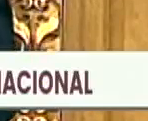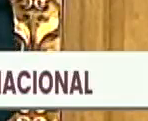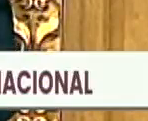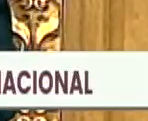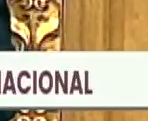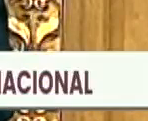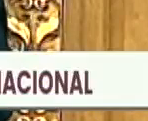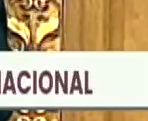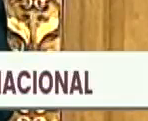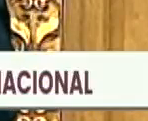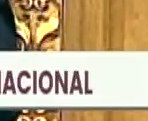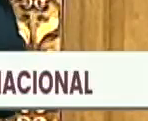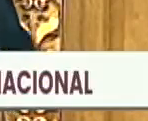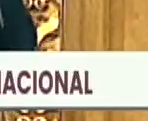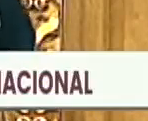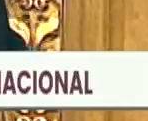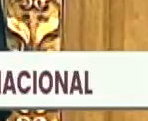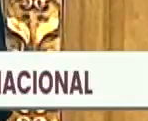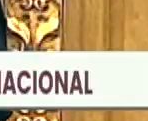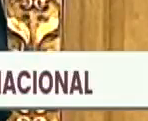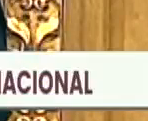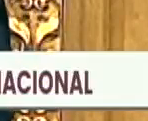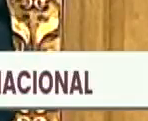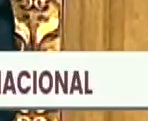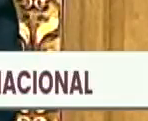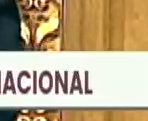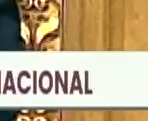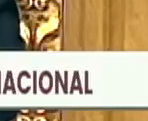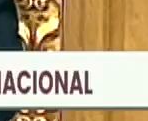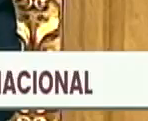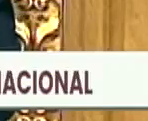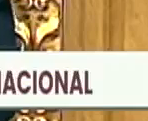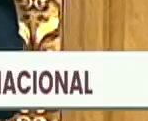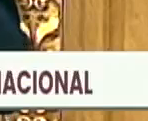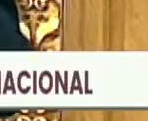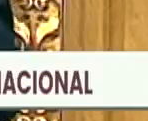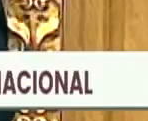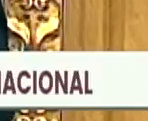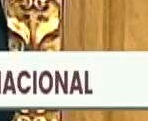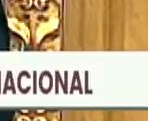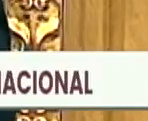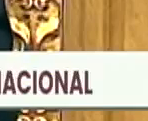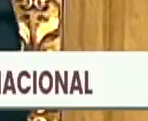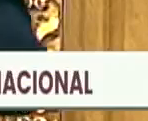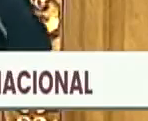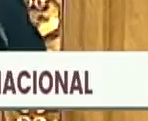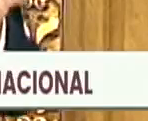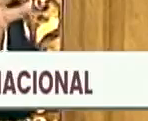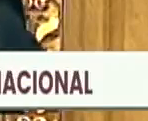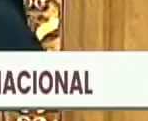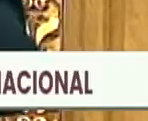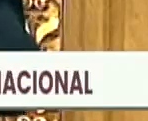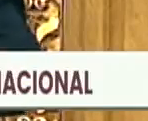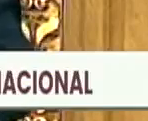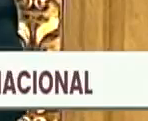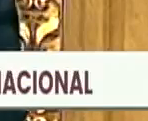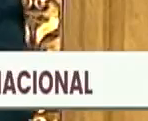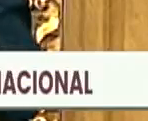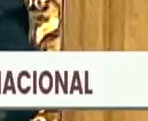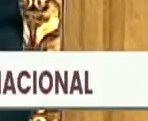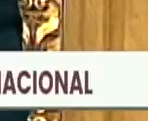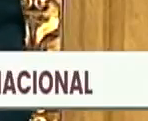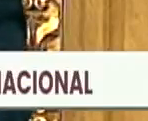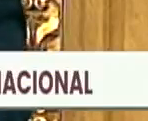Carone, que era el jefe del hemisferio occidental del Consejo de Seguridad Nacional, que estaba presente en esa reunión donde estaban todos los ministros, el presidente